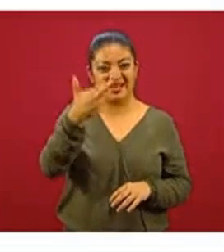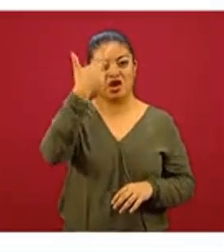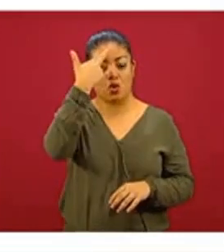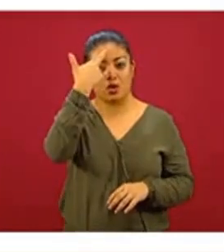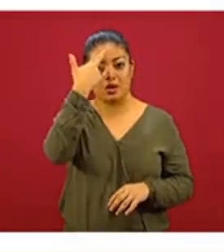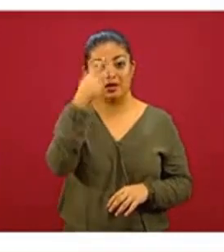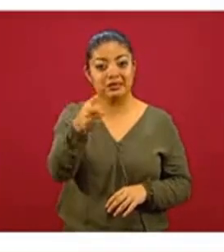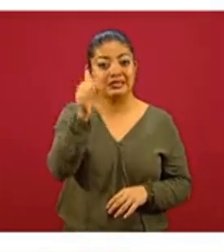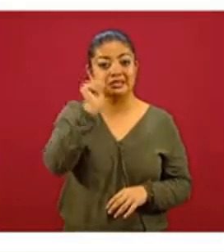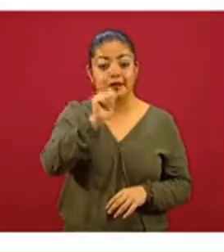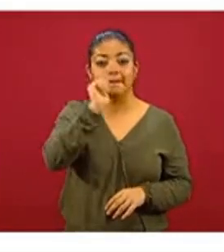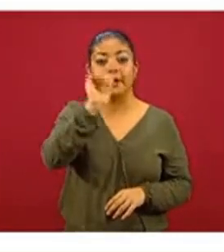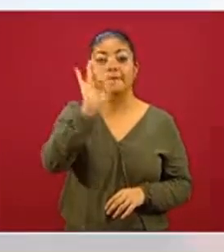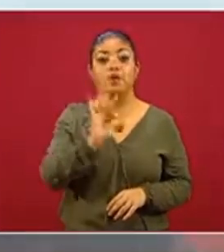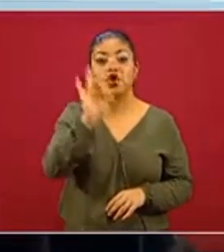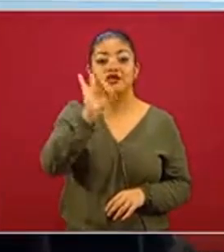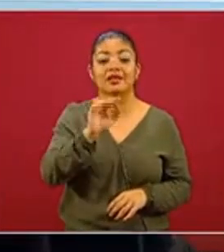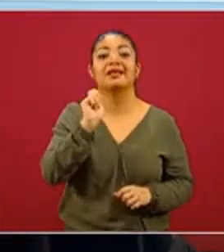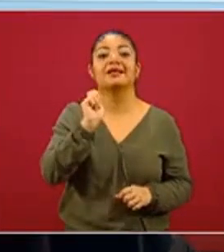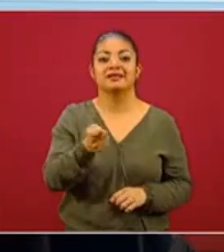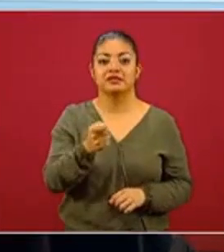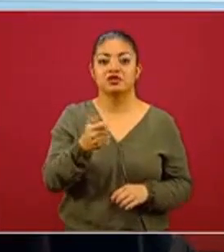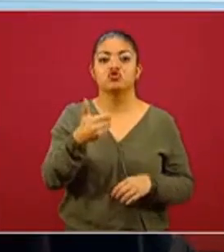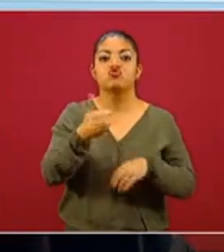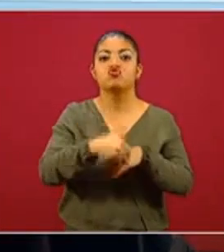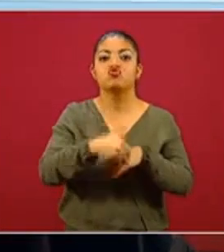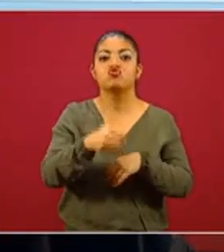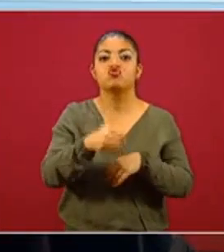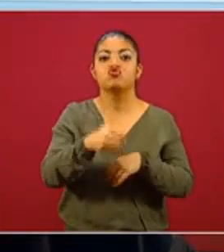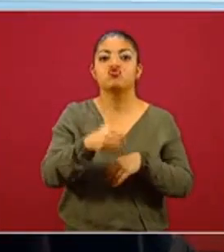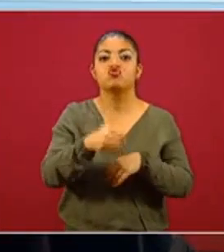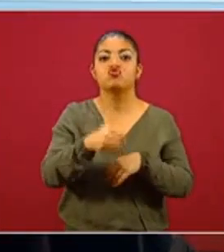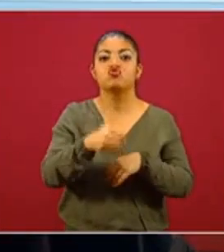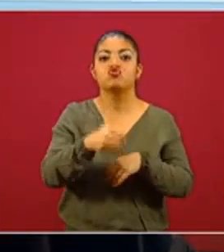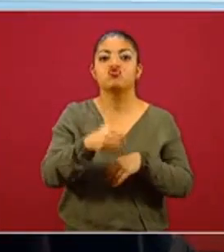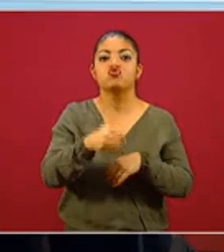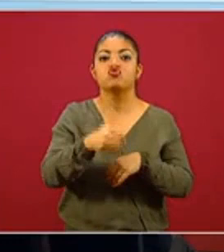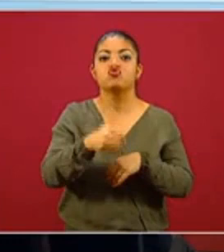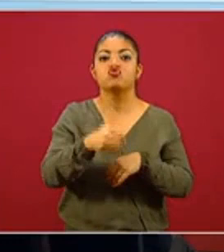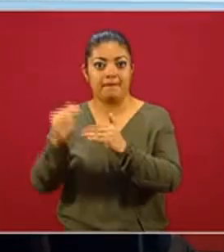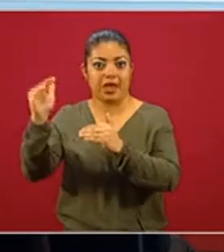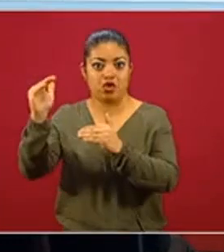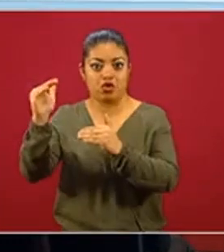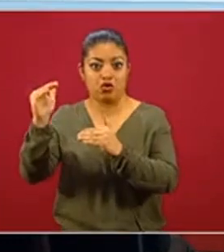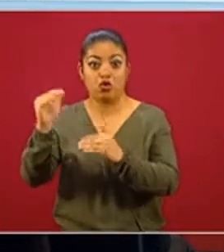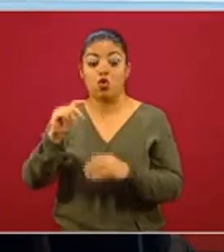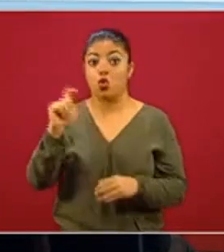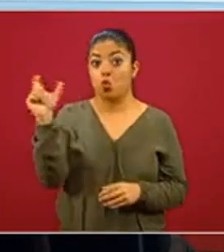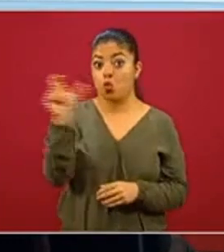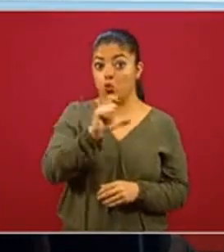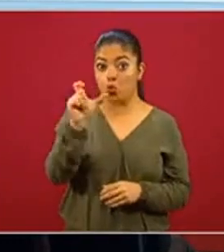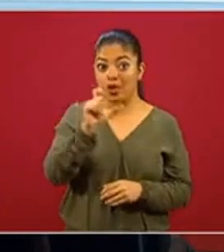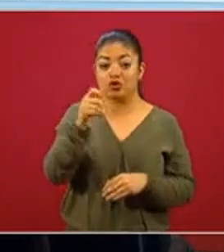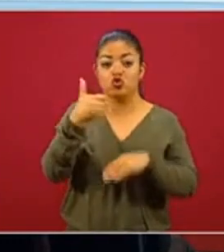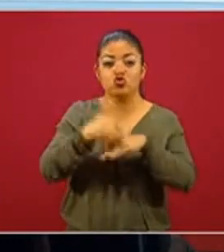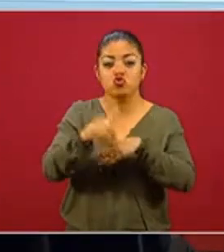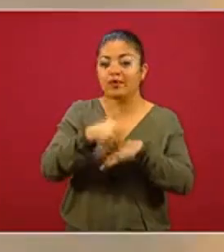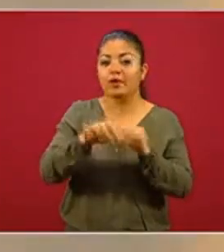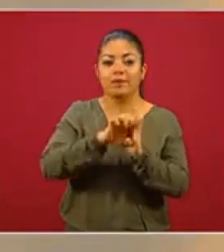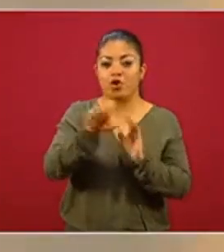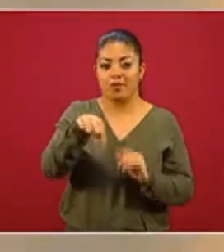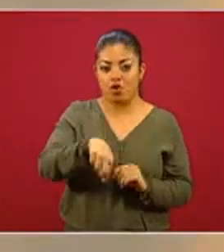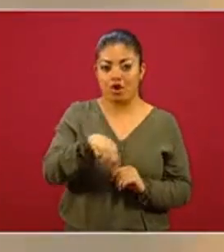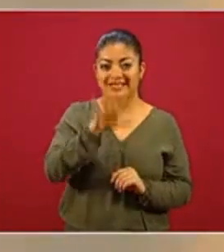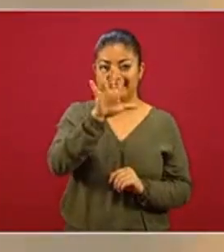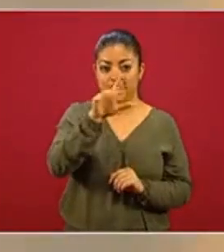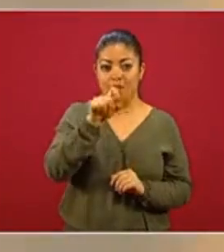este porcentaje es respecto a un número progresivamente mayor. Entonces, obviamente, cuando el número es, como hoy, 5.3,